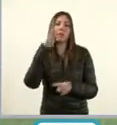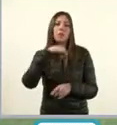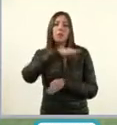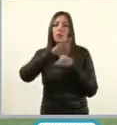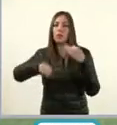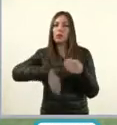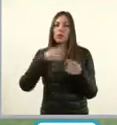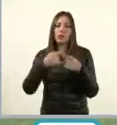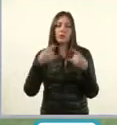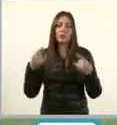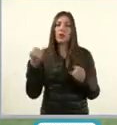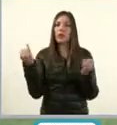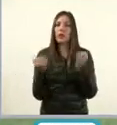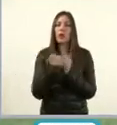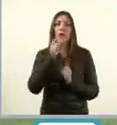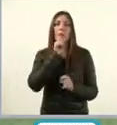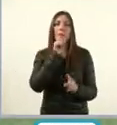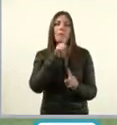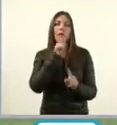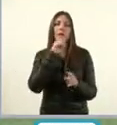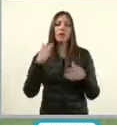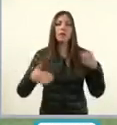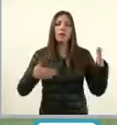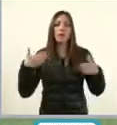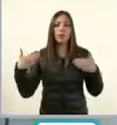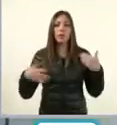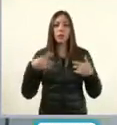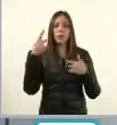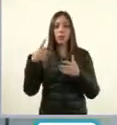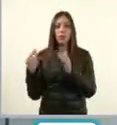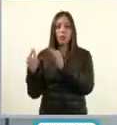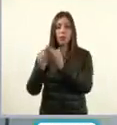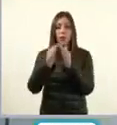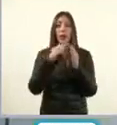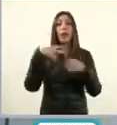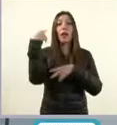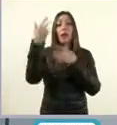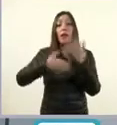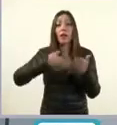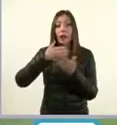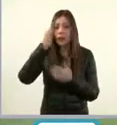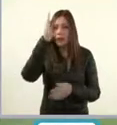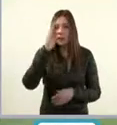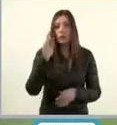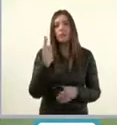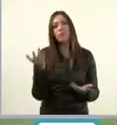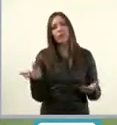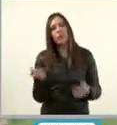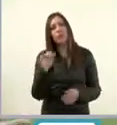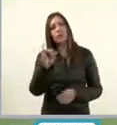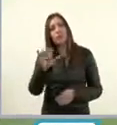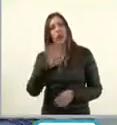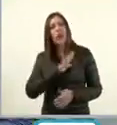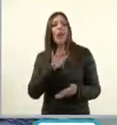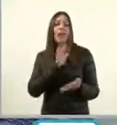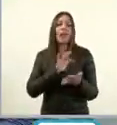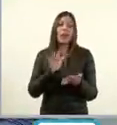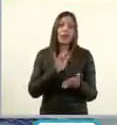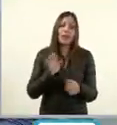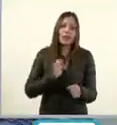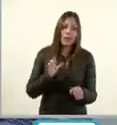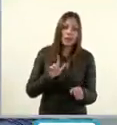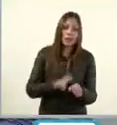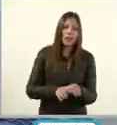igual. Es una celebración de casa, no es tanto de iglesia. O sea, en la iglesia sí Ya. hay lecturas especiales conforme